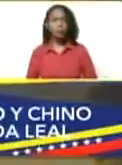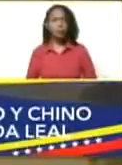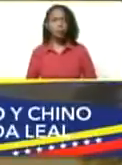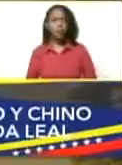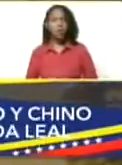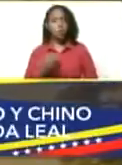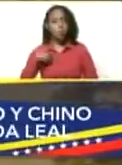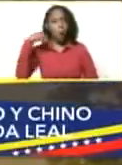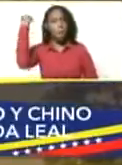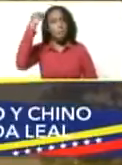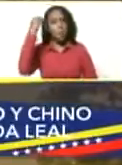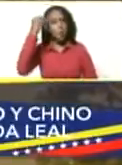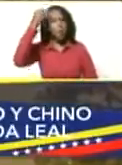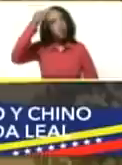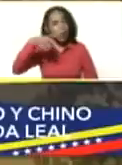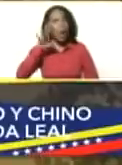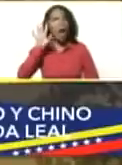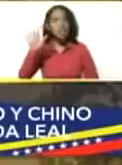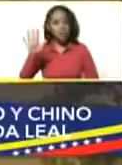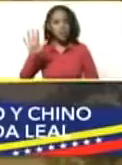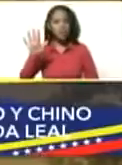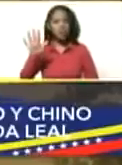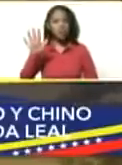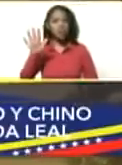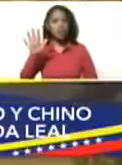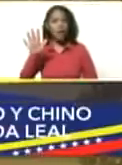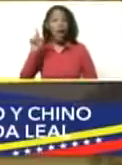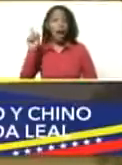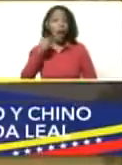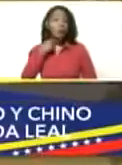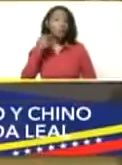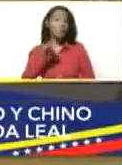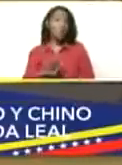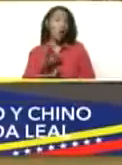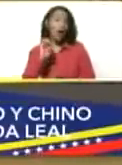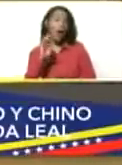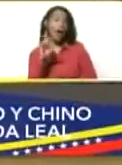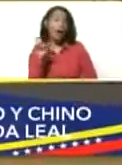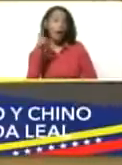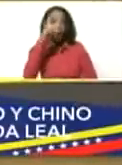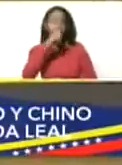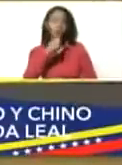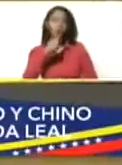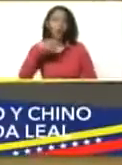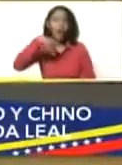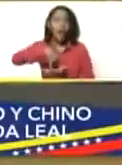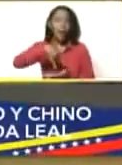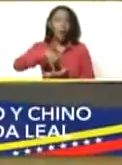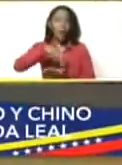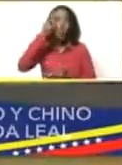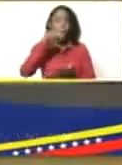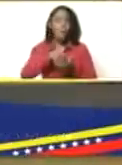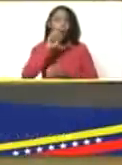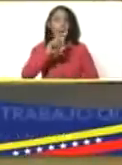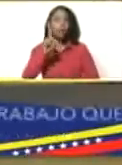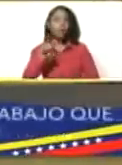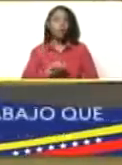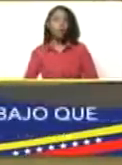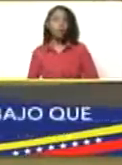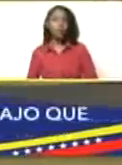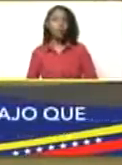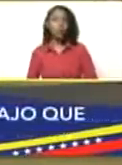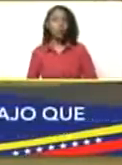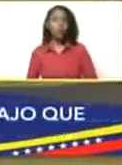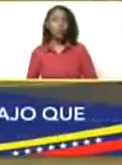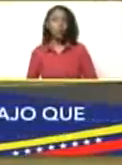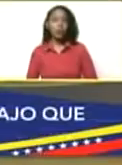Creo que así será. Se nos ha ido Earle Herrera en el año de Carabobo, 2021.